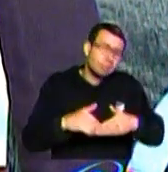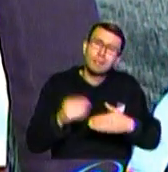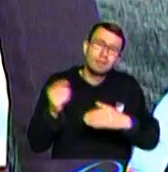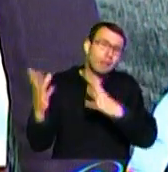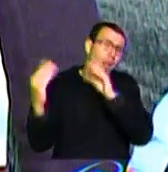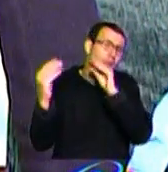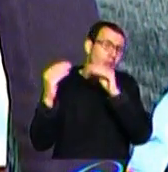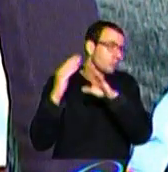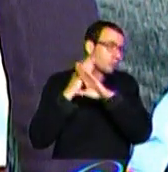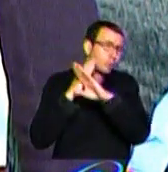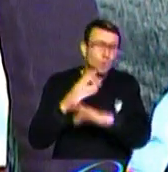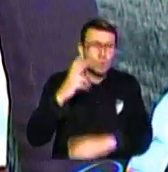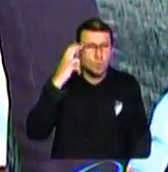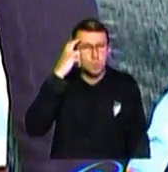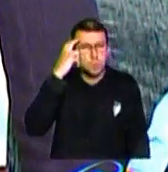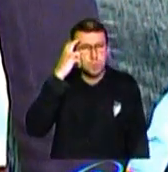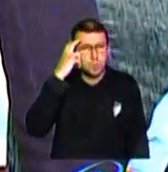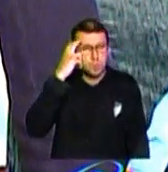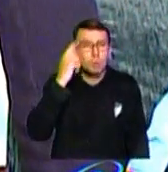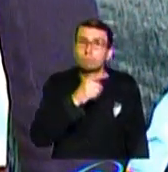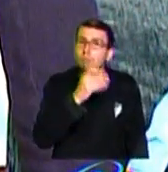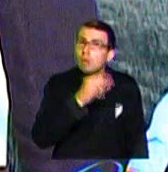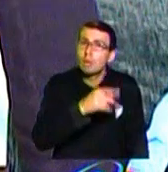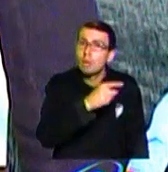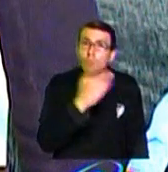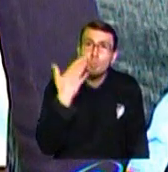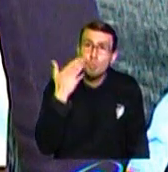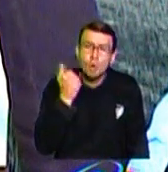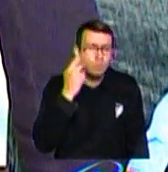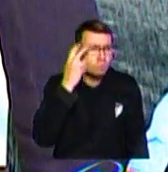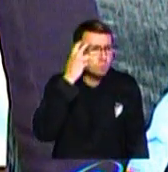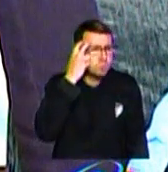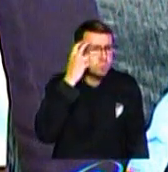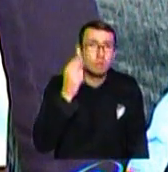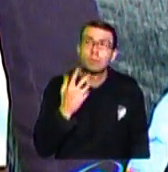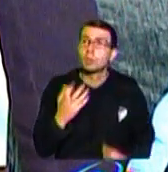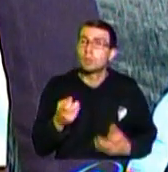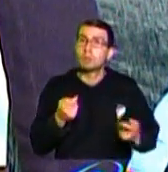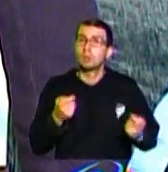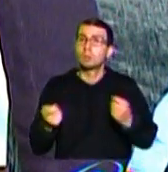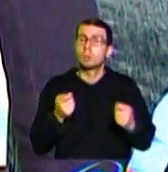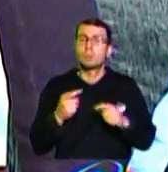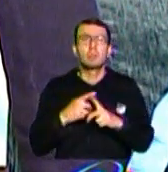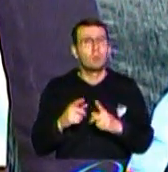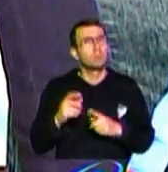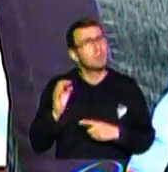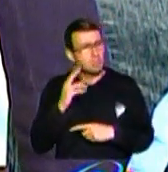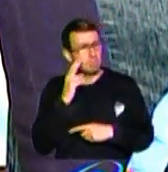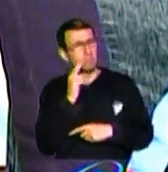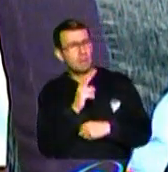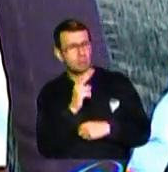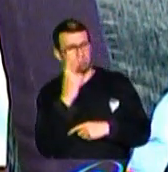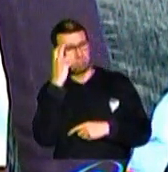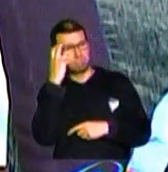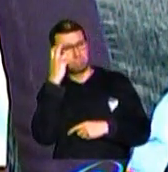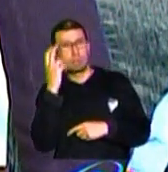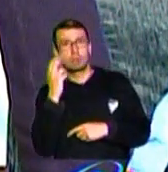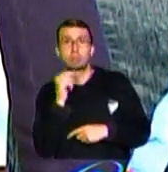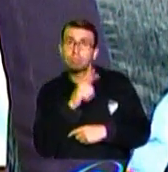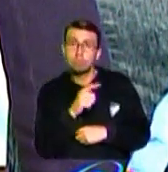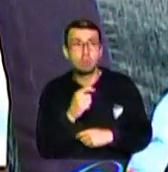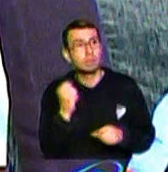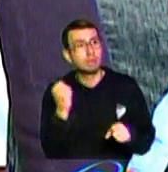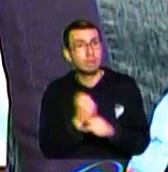mal genio, tenía que tratar de manejarlo, pero se le notaba. Le tocó retirarse del trabajo